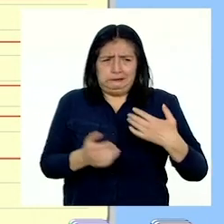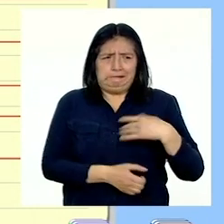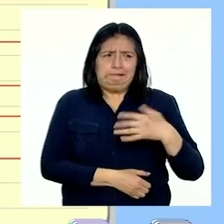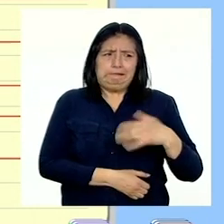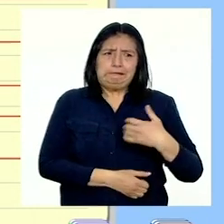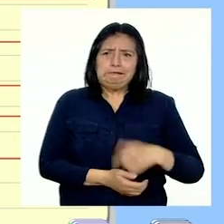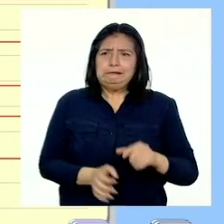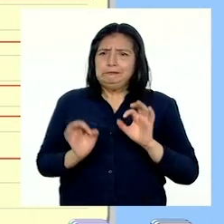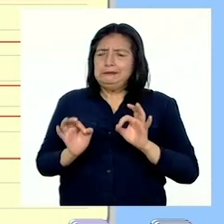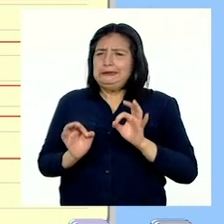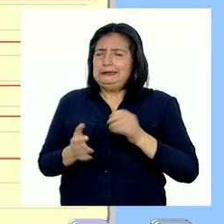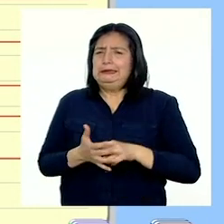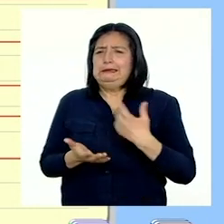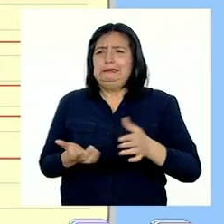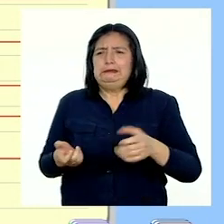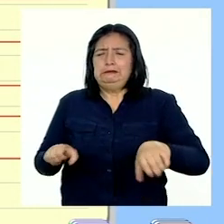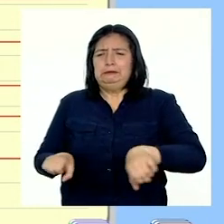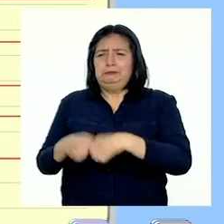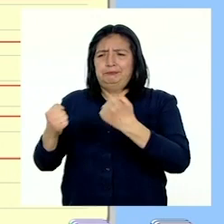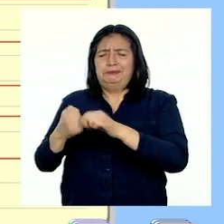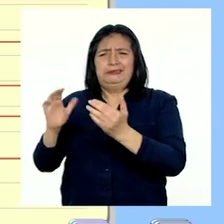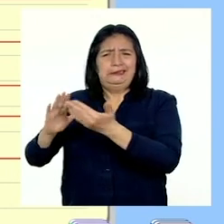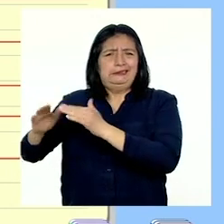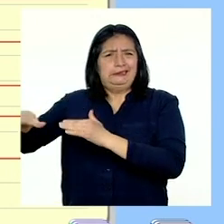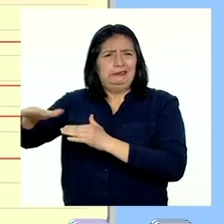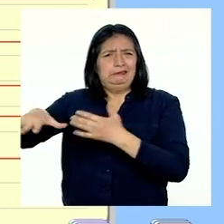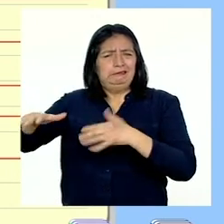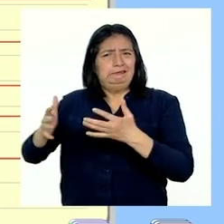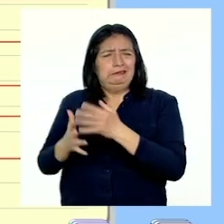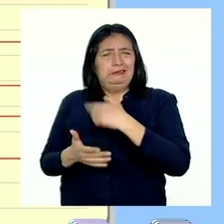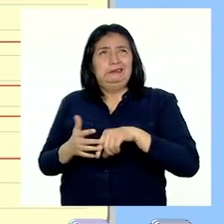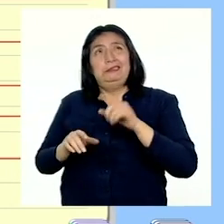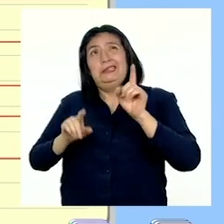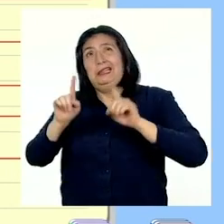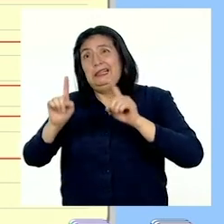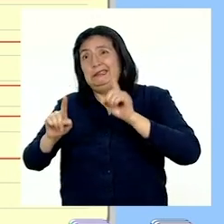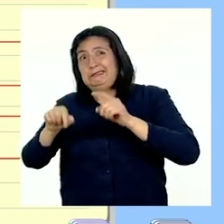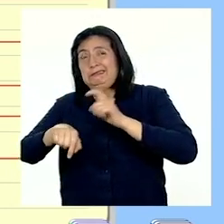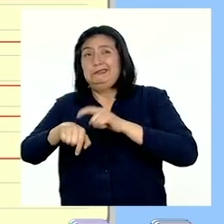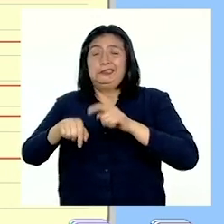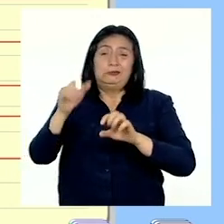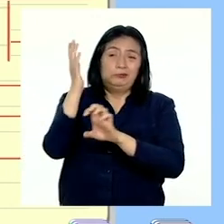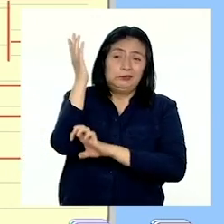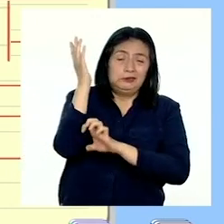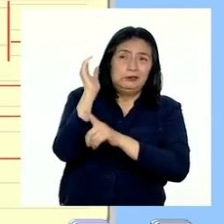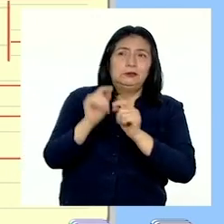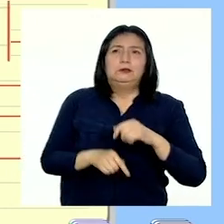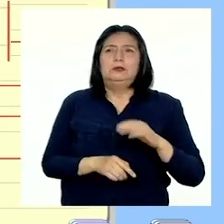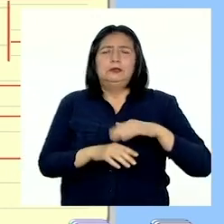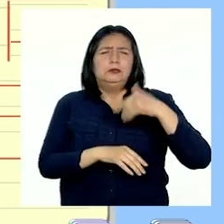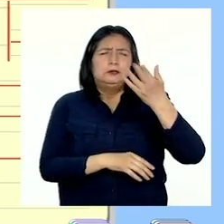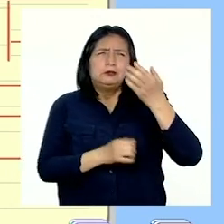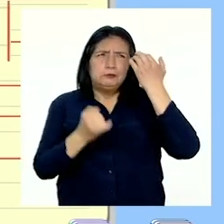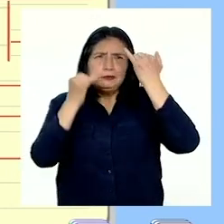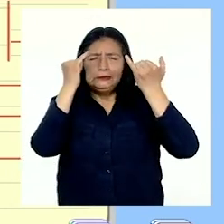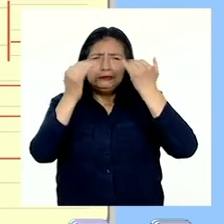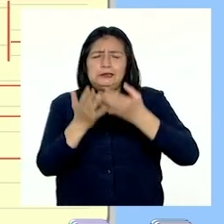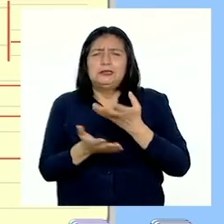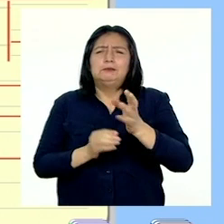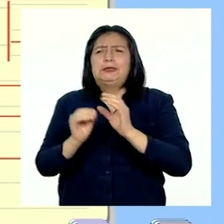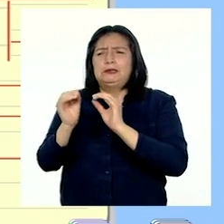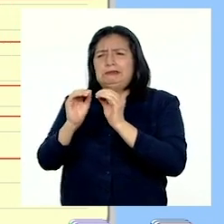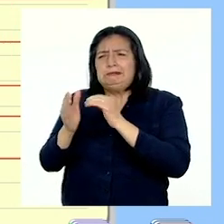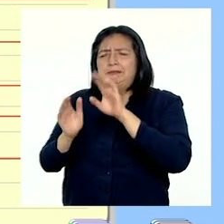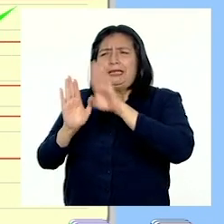pueden aumentar los riesgos de posibles desastres en nuestras comunidades durante determinadas estaciones y luego propusimos acciones para